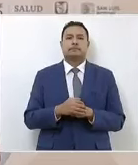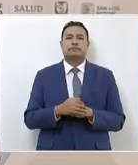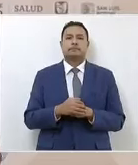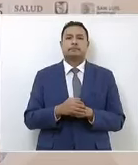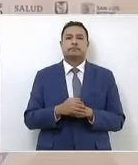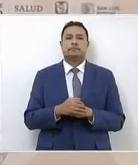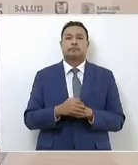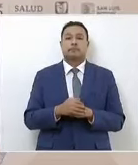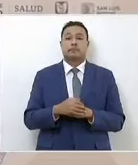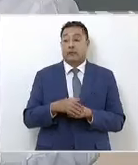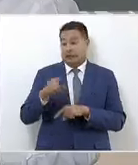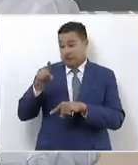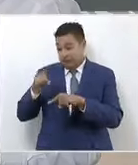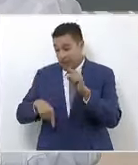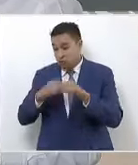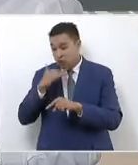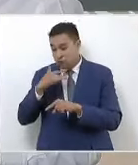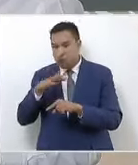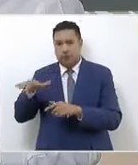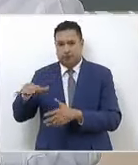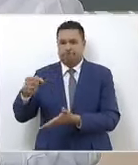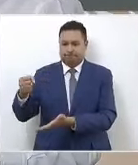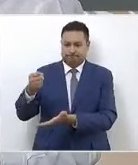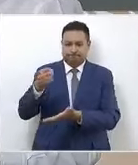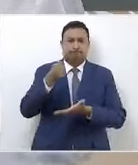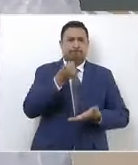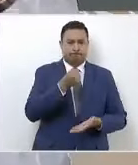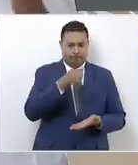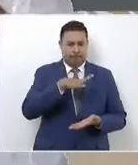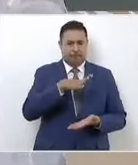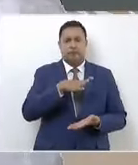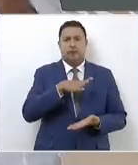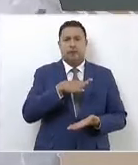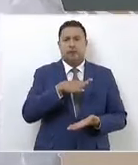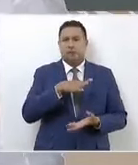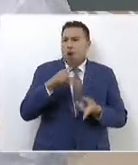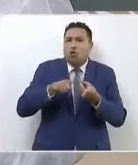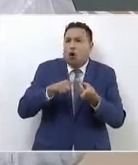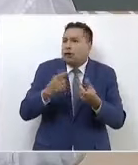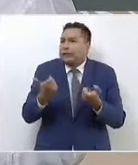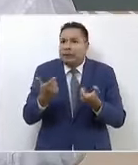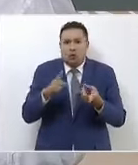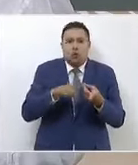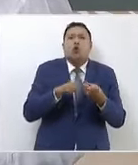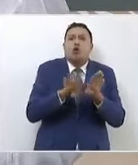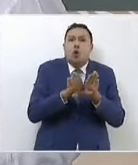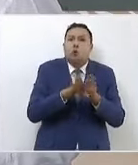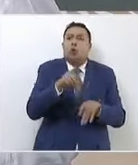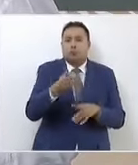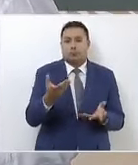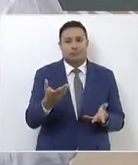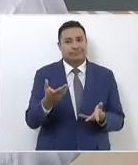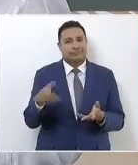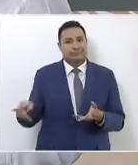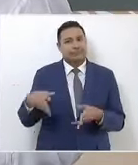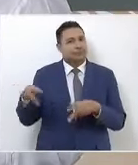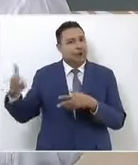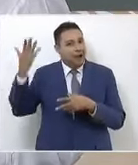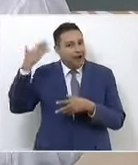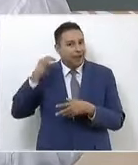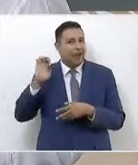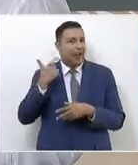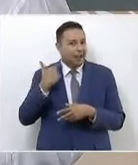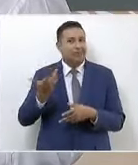permitido utilizar mucho dinero. Dicen, ¿de dónde sale tanto dinero? es que era muchísimo lo que se